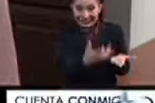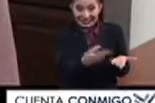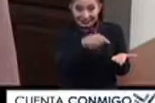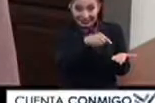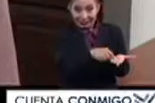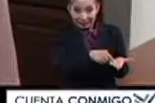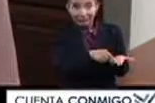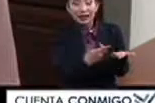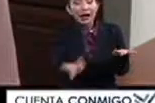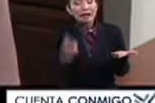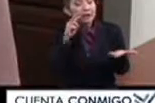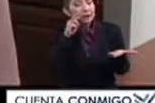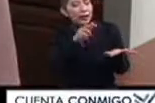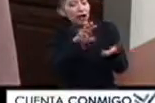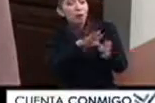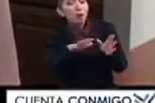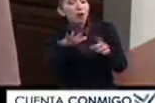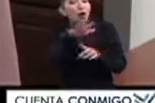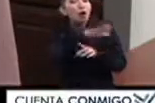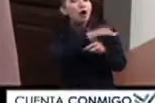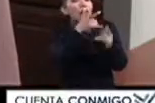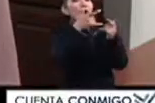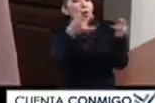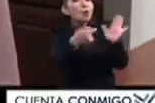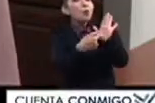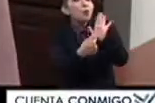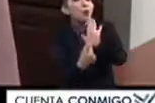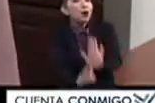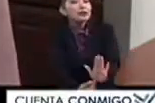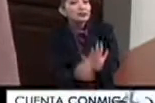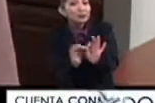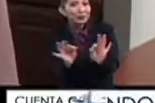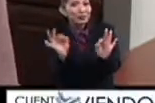poesía se torna en un acontecimiento revelador.